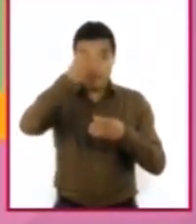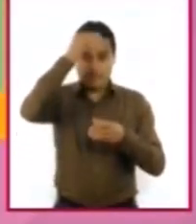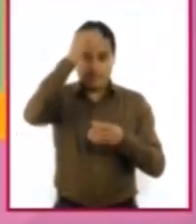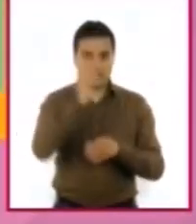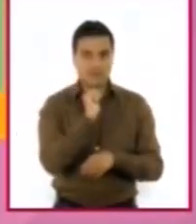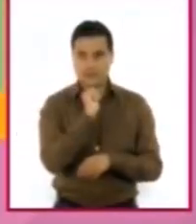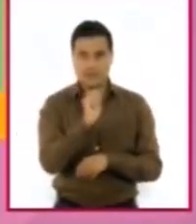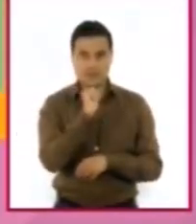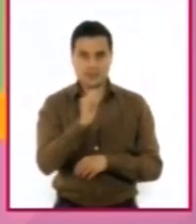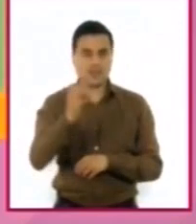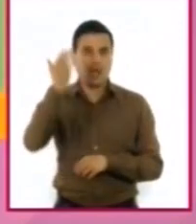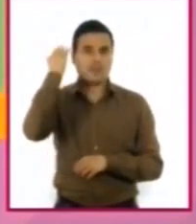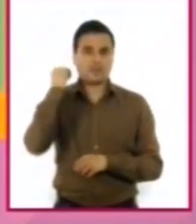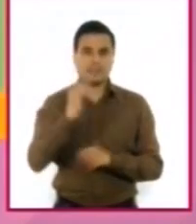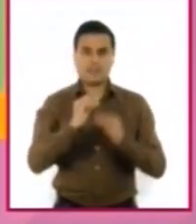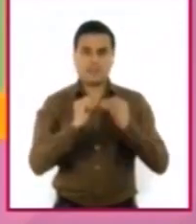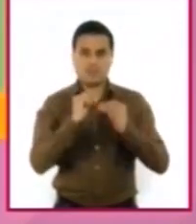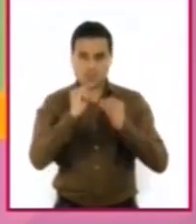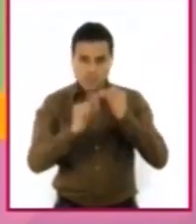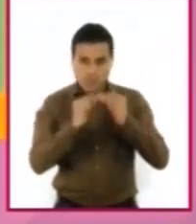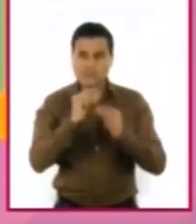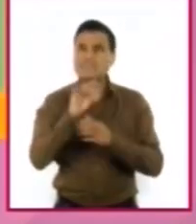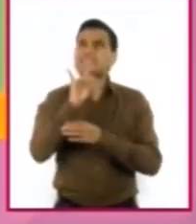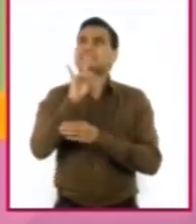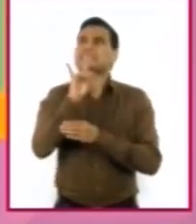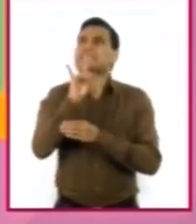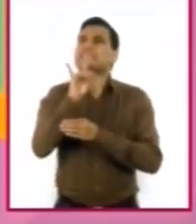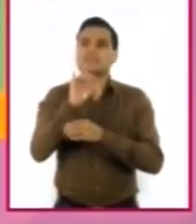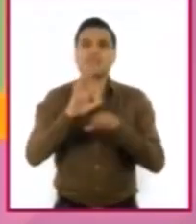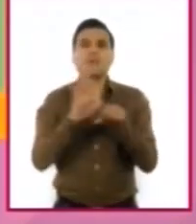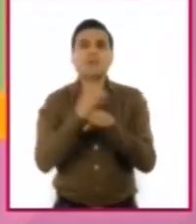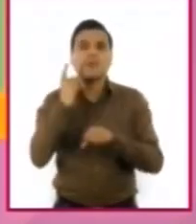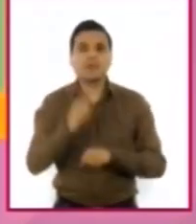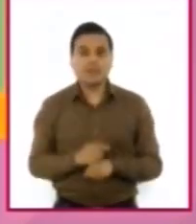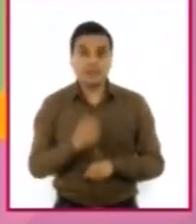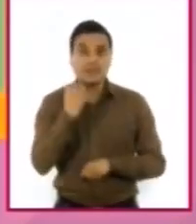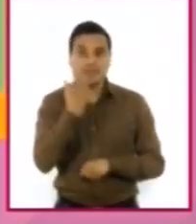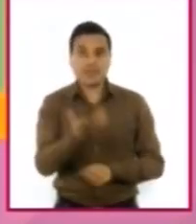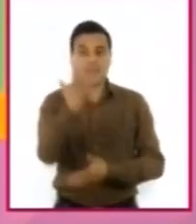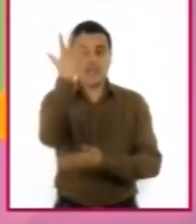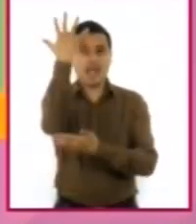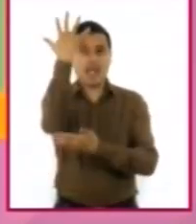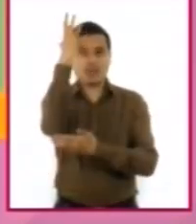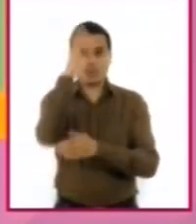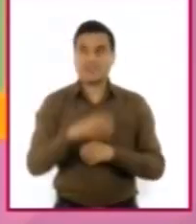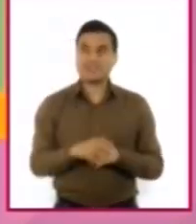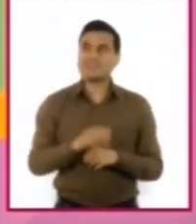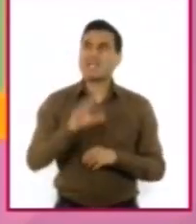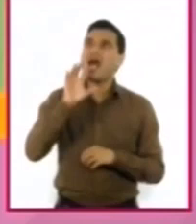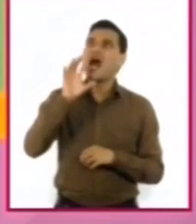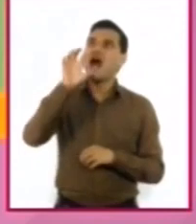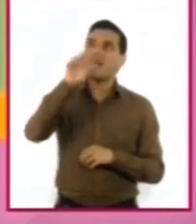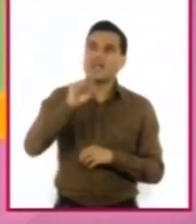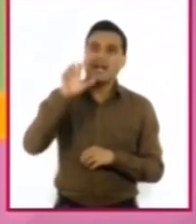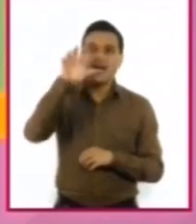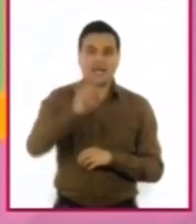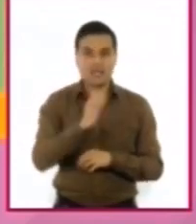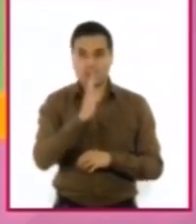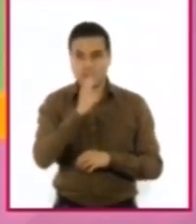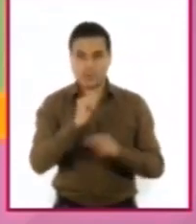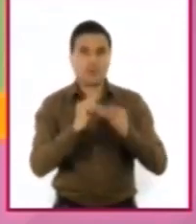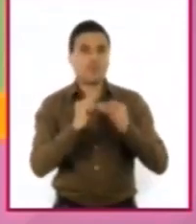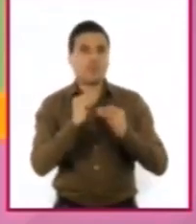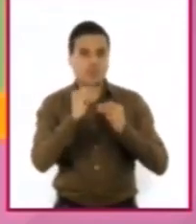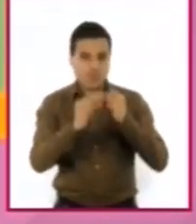para alcanzar las hojas más tiernas, que se encuentran en lo más alto de los árboles. Y esta característica fue transmitiéndose a